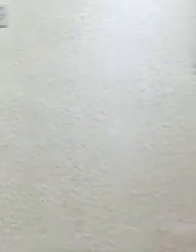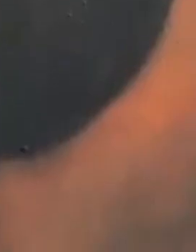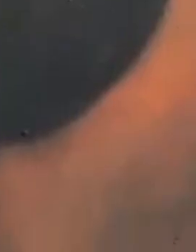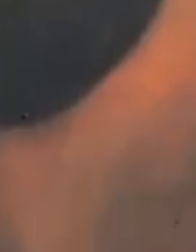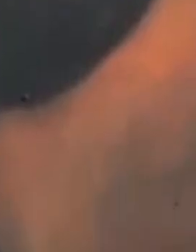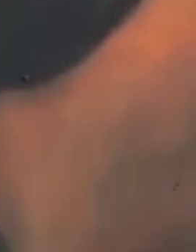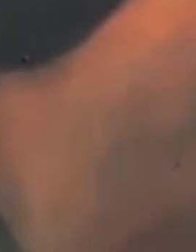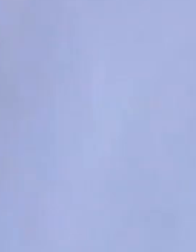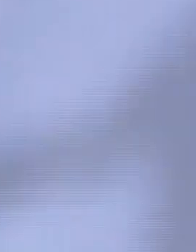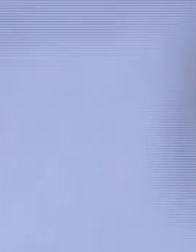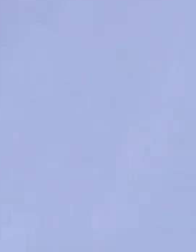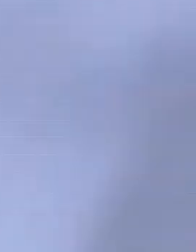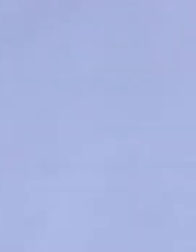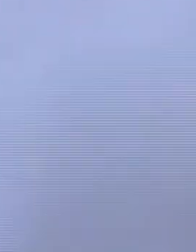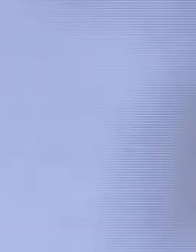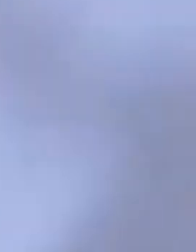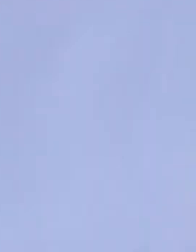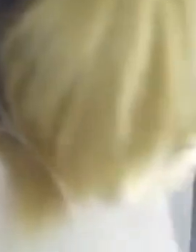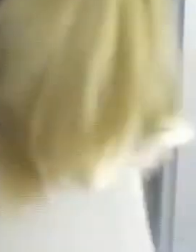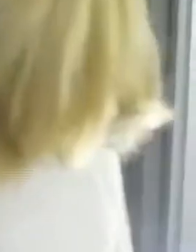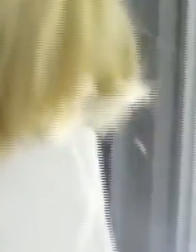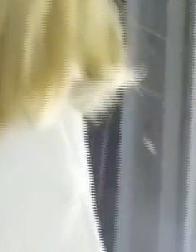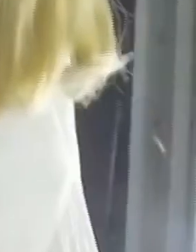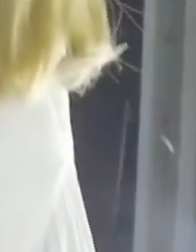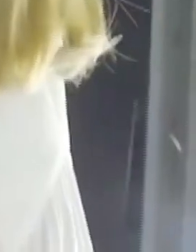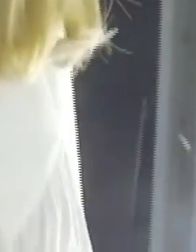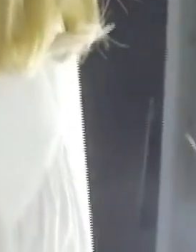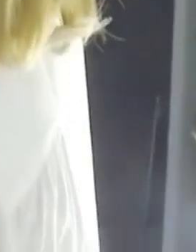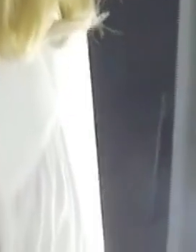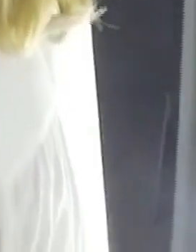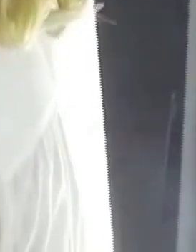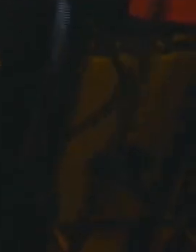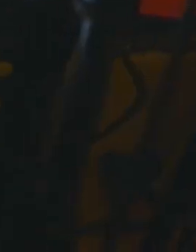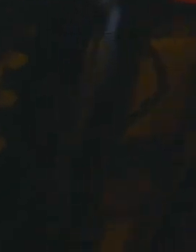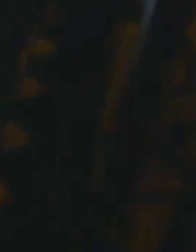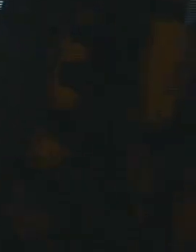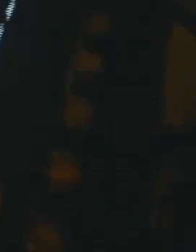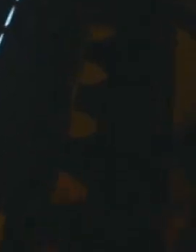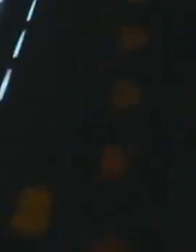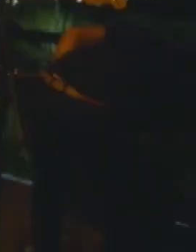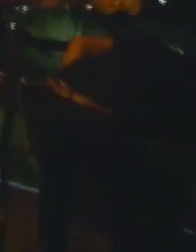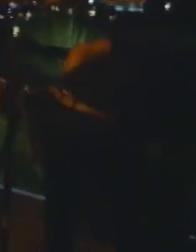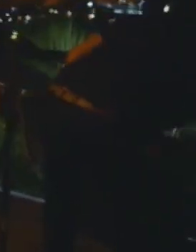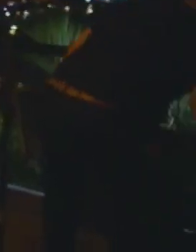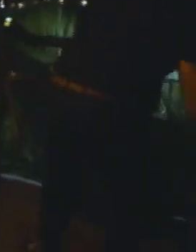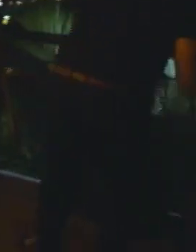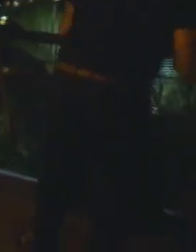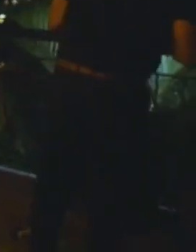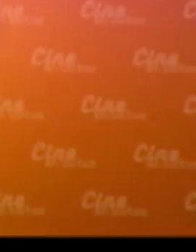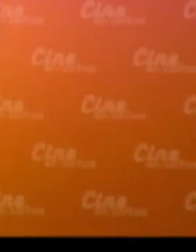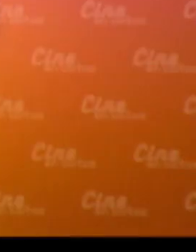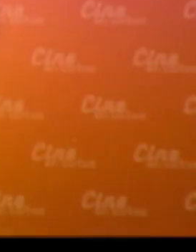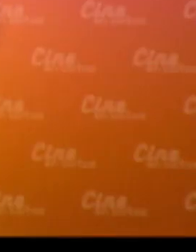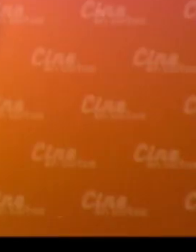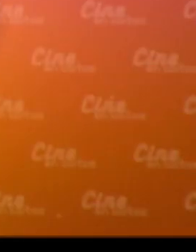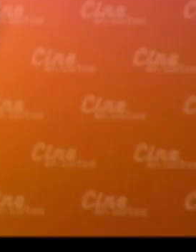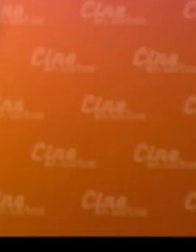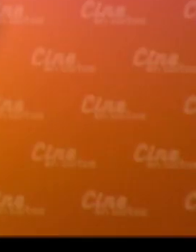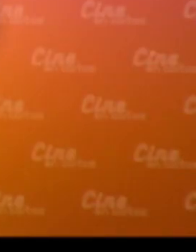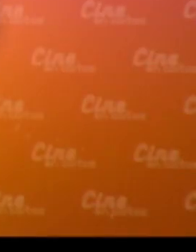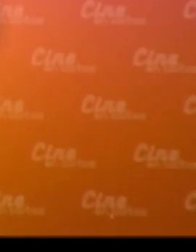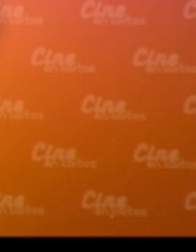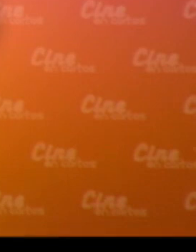las invitadas especiales en Cine en Cortos. El jueves 30 de julio a las 9 de la